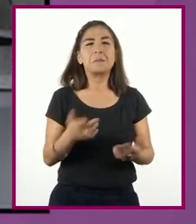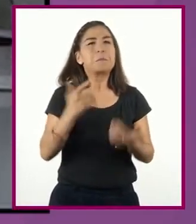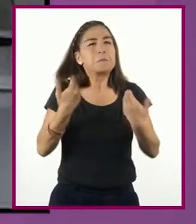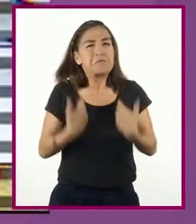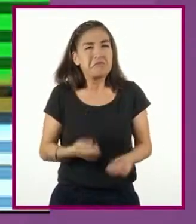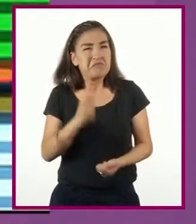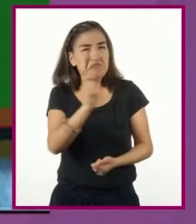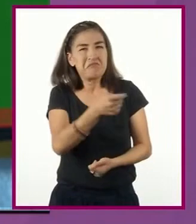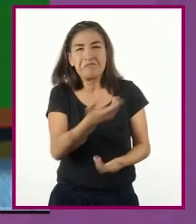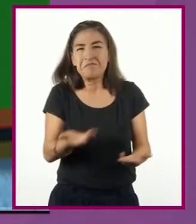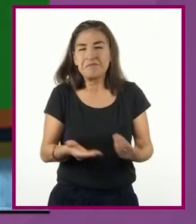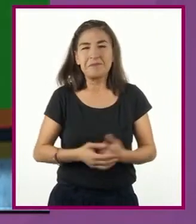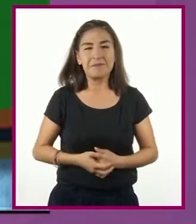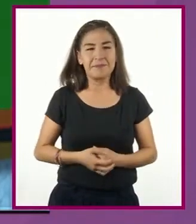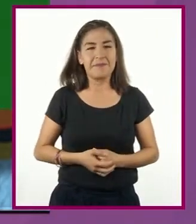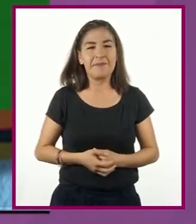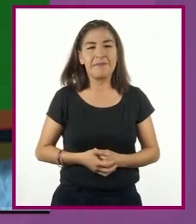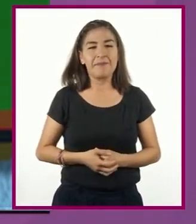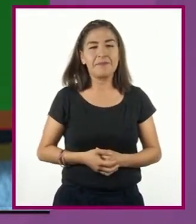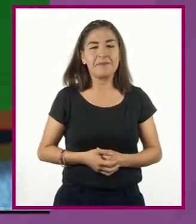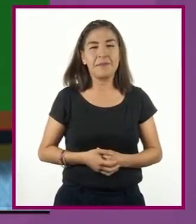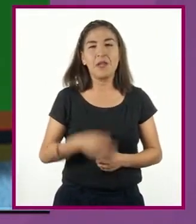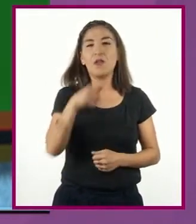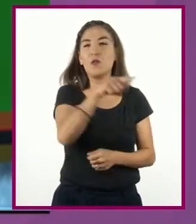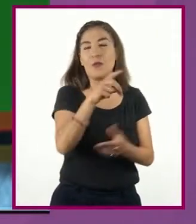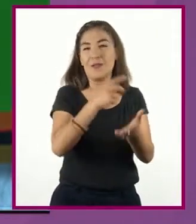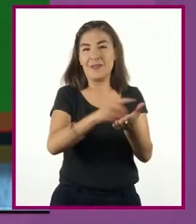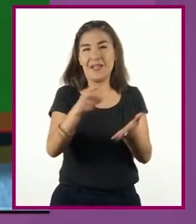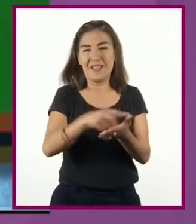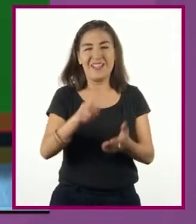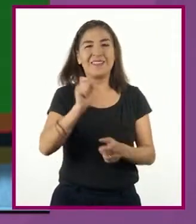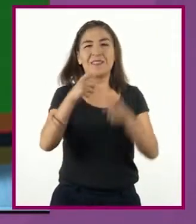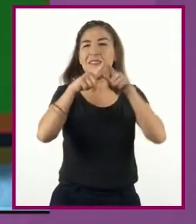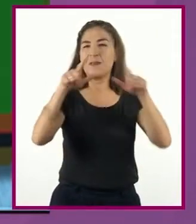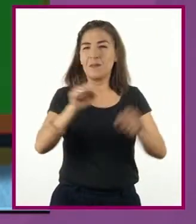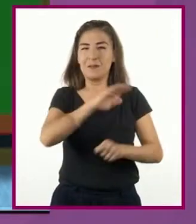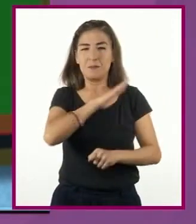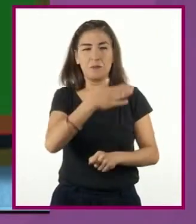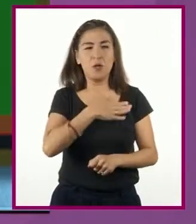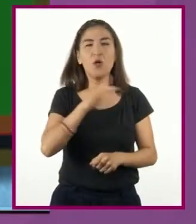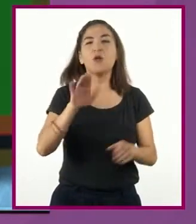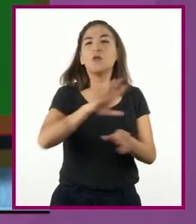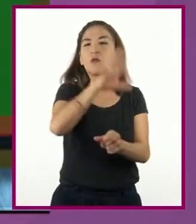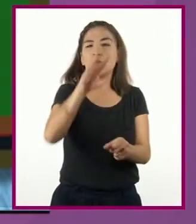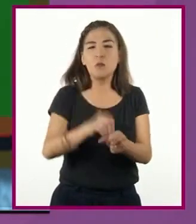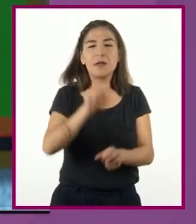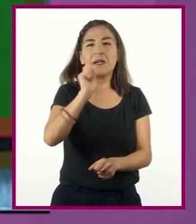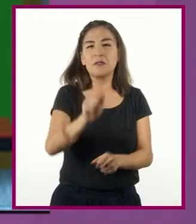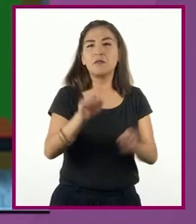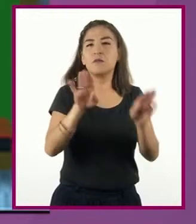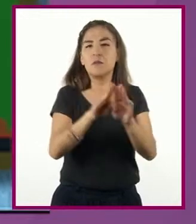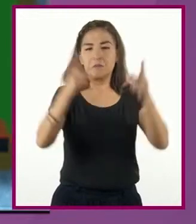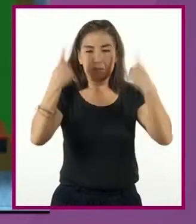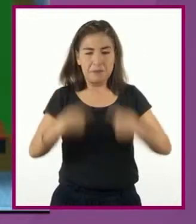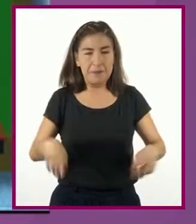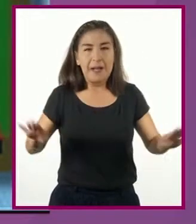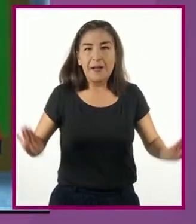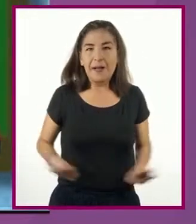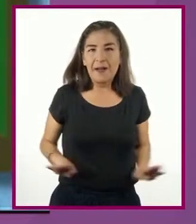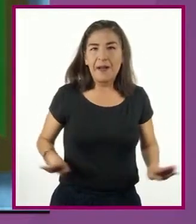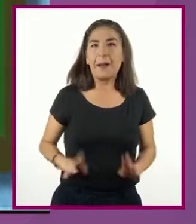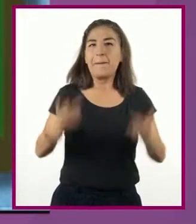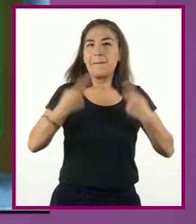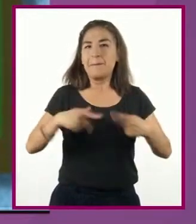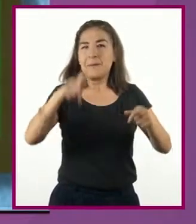identidad? Según el Diccionario de la Lengua Española, identidad es conjunto de rasgos propios de un individuo o de